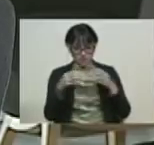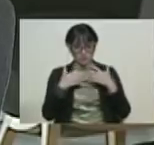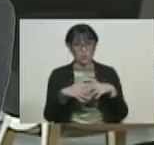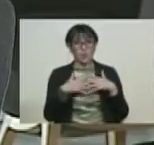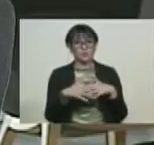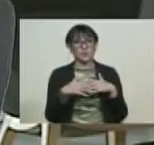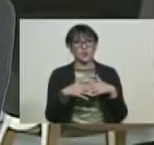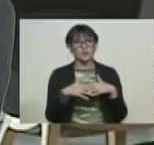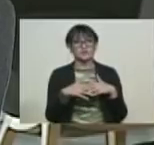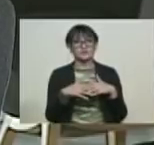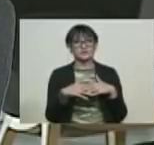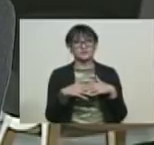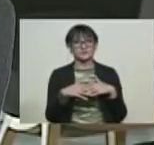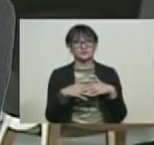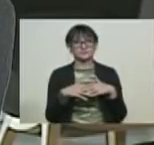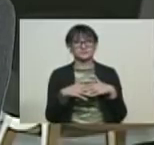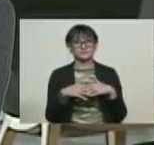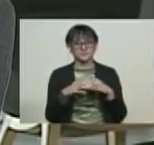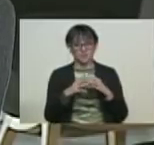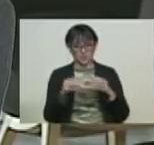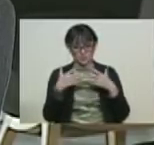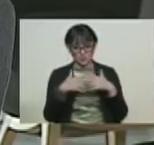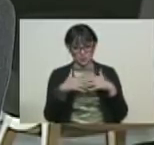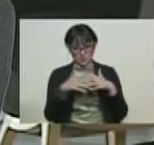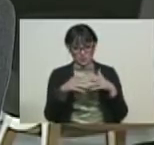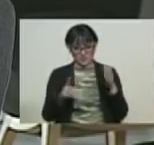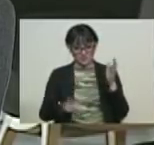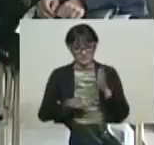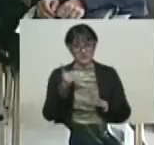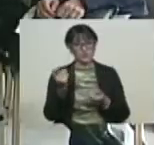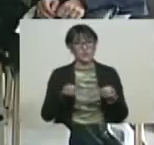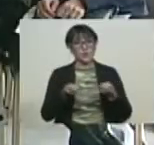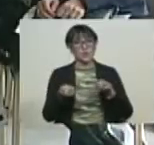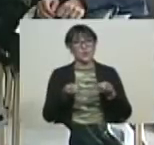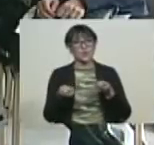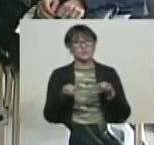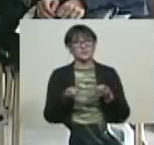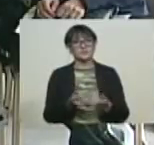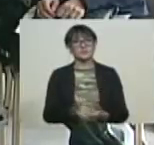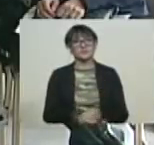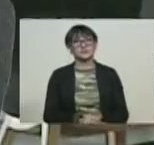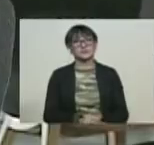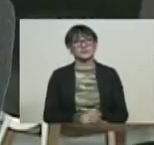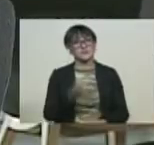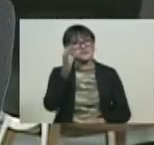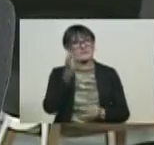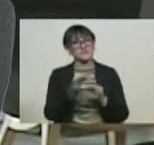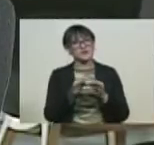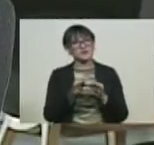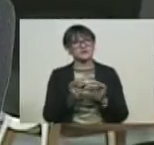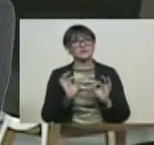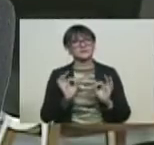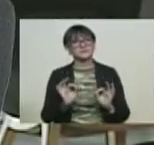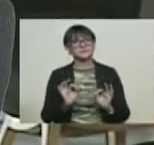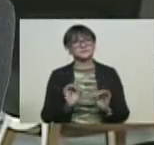motores, desatarlos. Todos los motores del desarrollo económico. Con fe, con